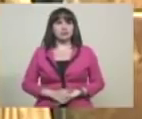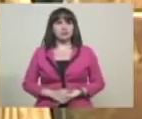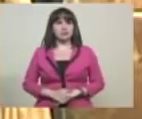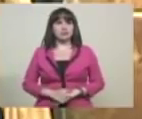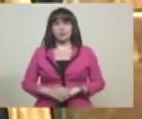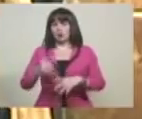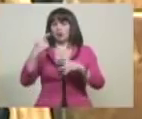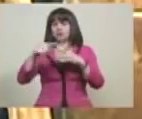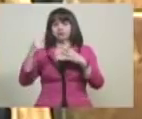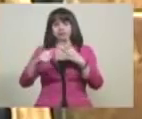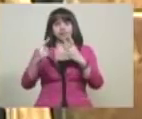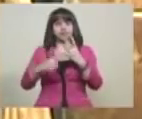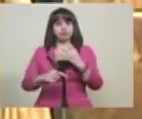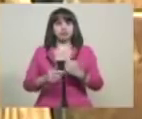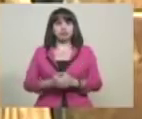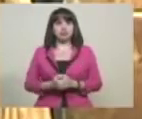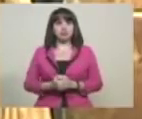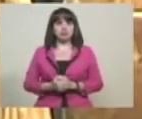entre otros